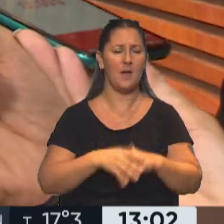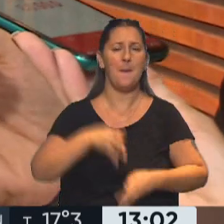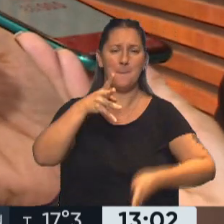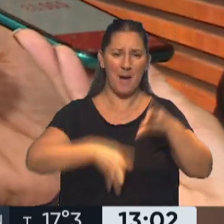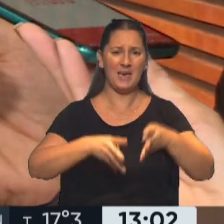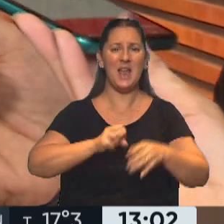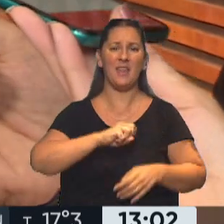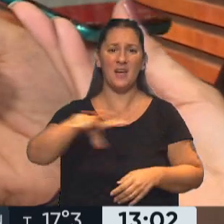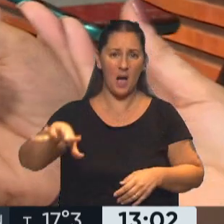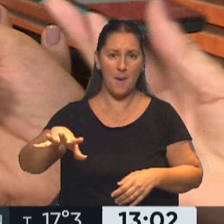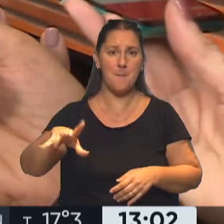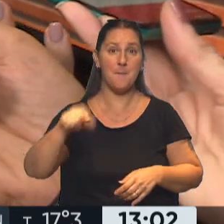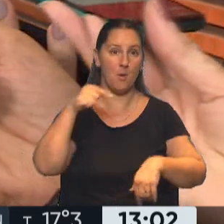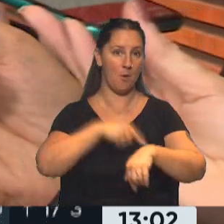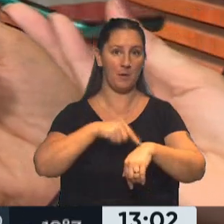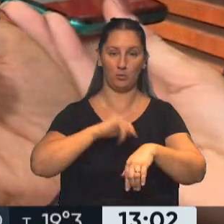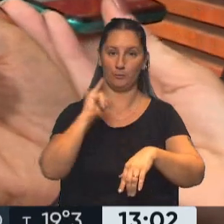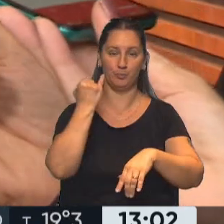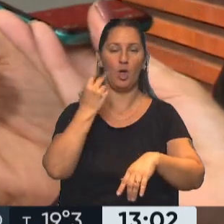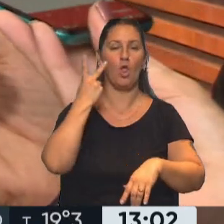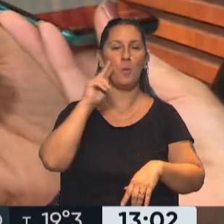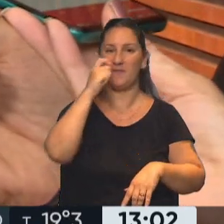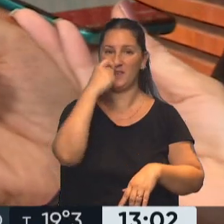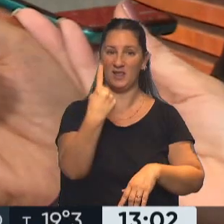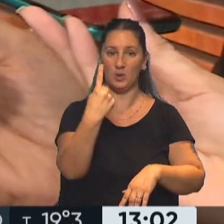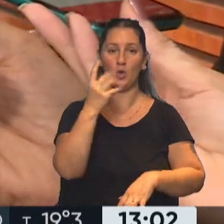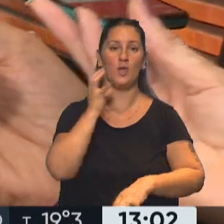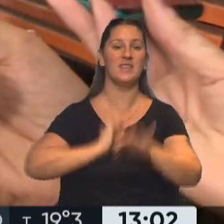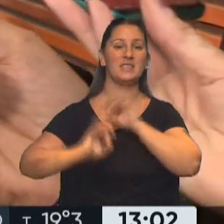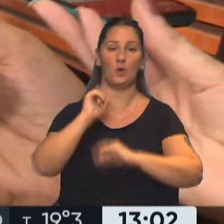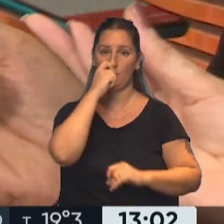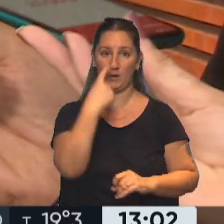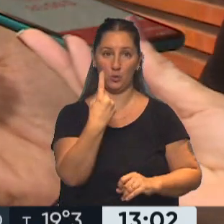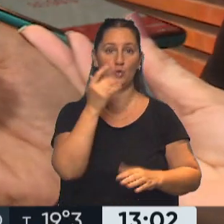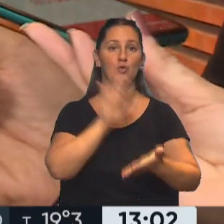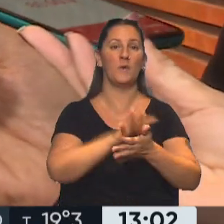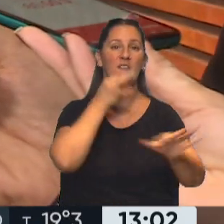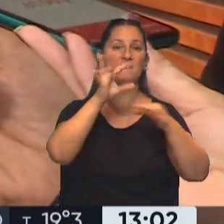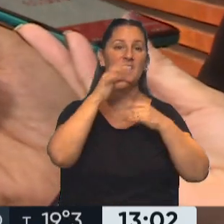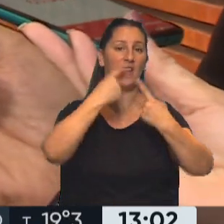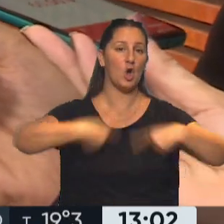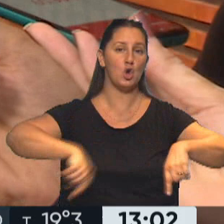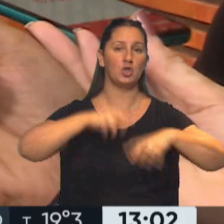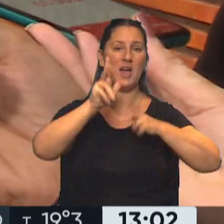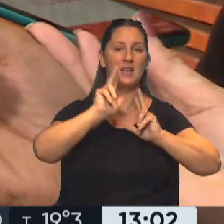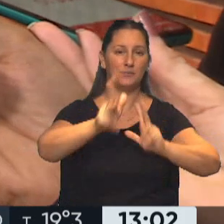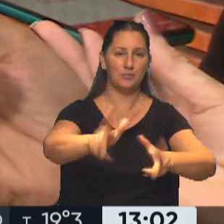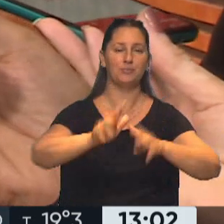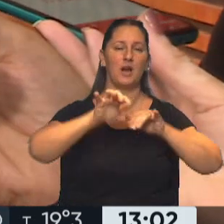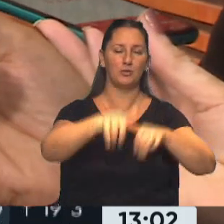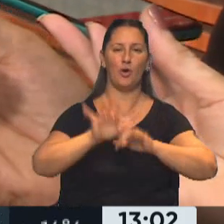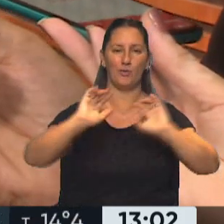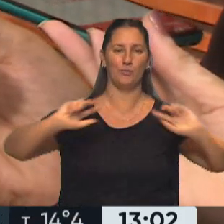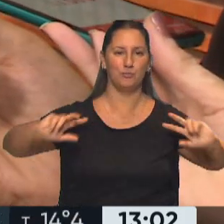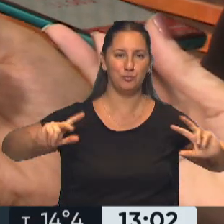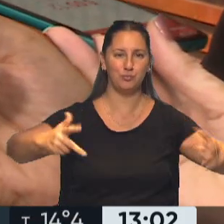maquinaria agrícola está en su mejor momento. En 2021 fue el mejor año del siglo XXI en venta de producción de tractores, cosechadoras, trilladoras,